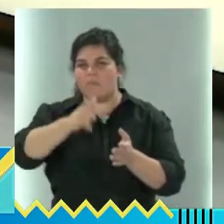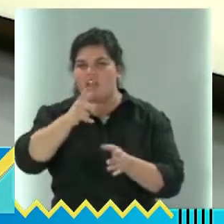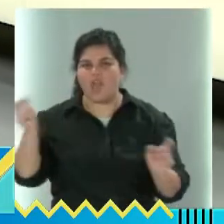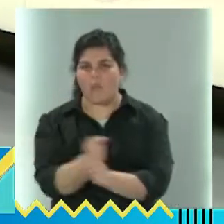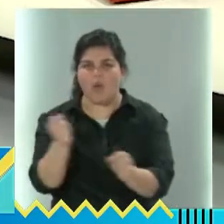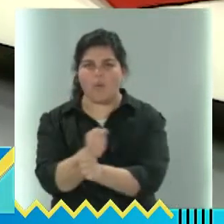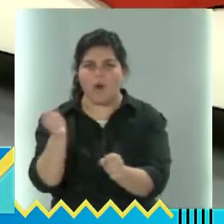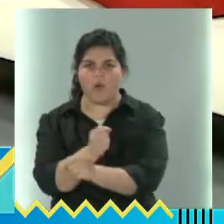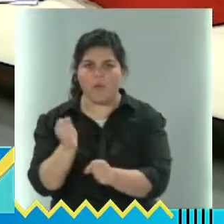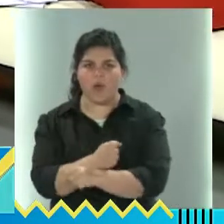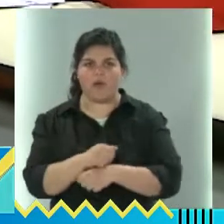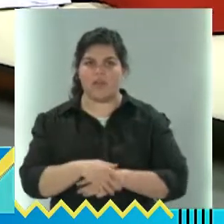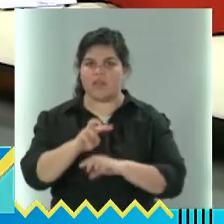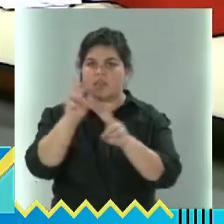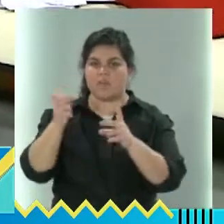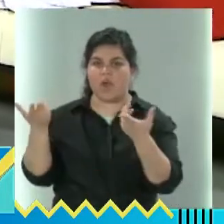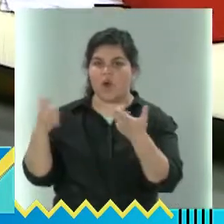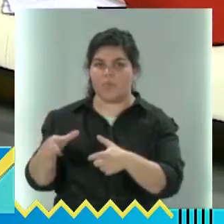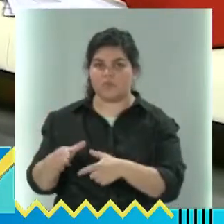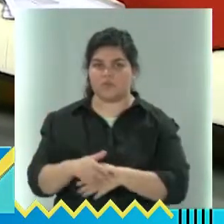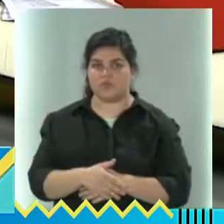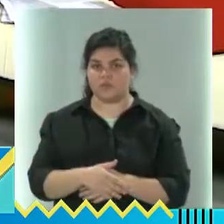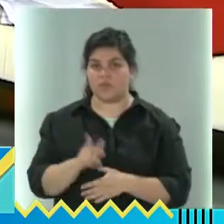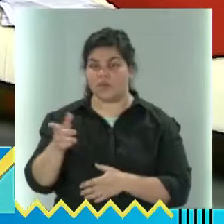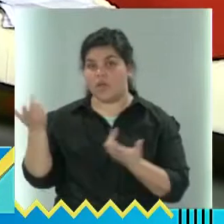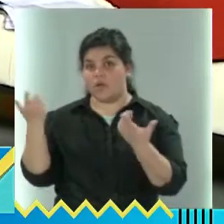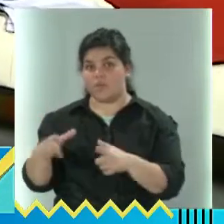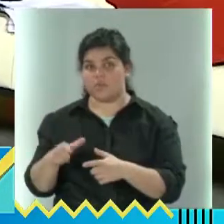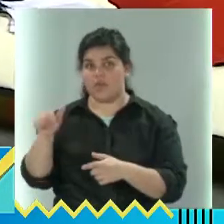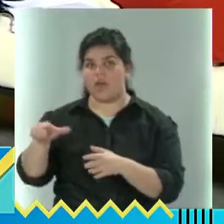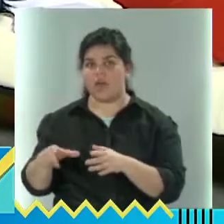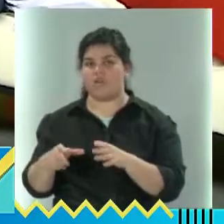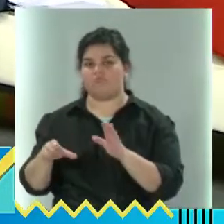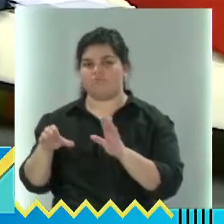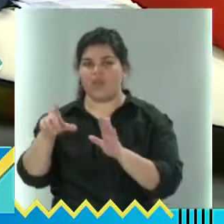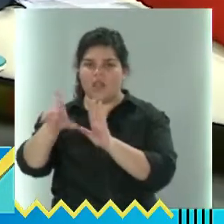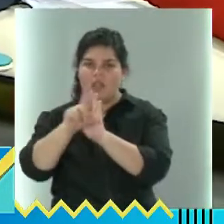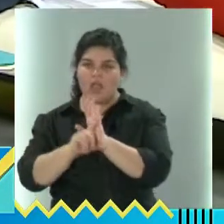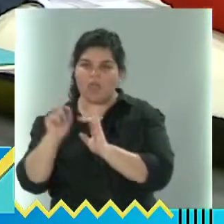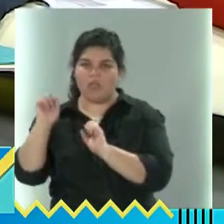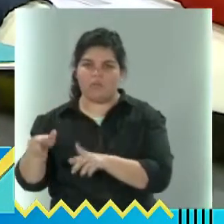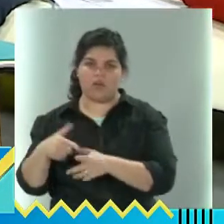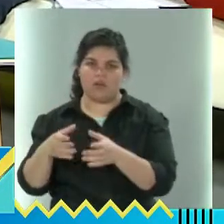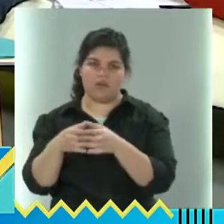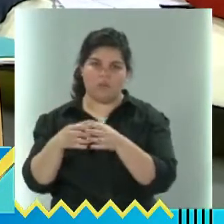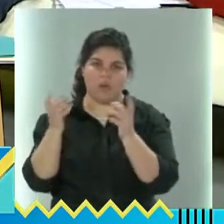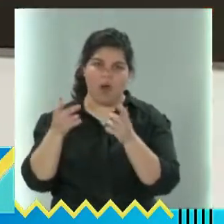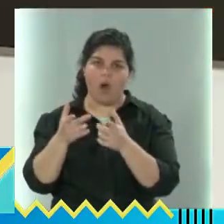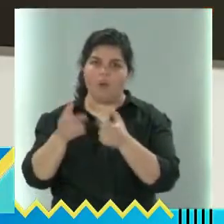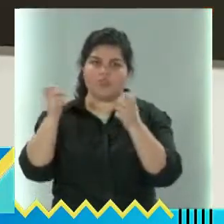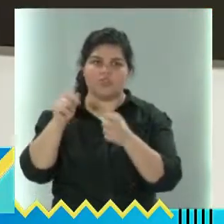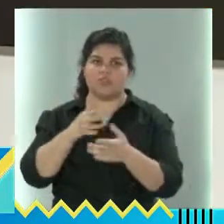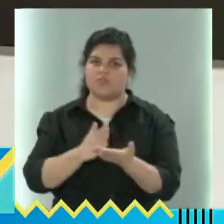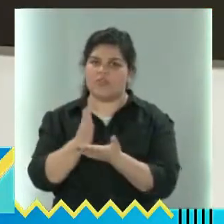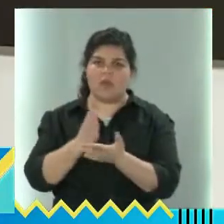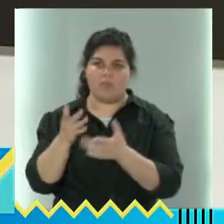Samuel, el tema de la comisión Adrián, ¿no? De la Comisión de Legislación y Asuntos Constitucionales. En general, la oposición ataca mucho, ¿no? Con respecto